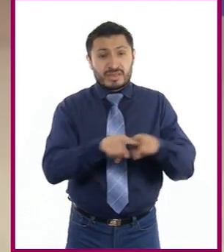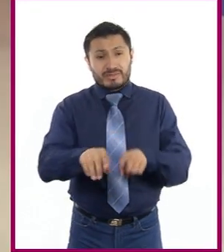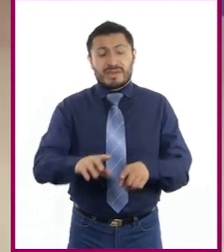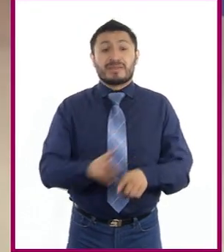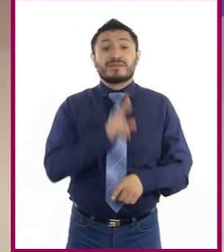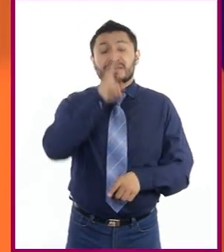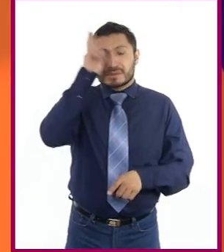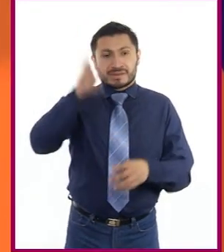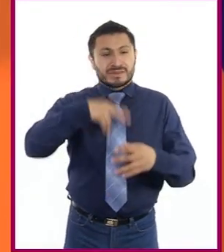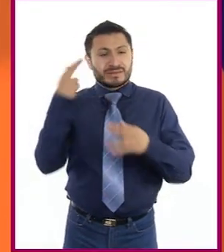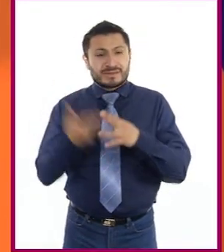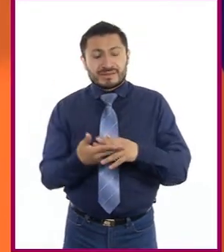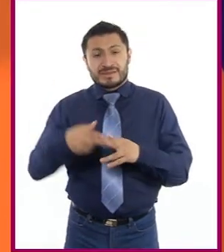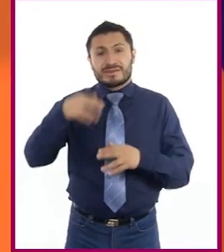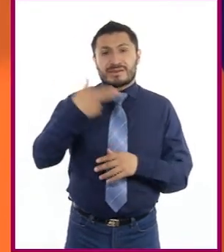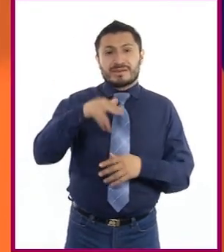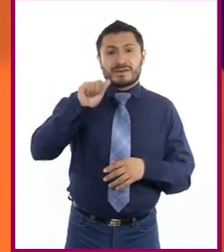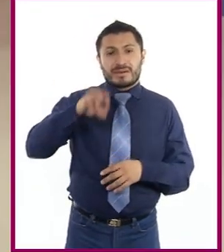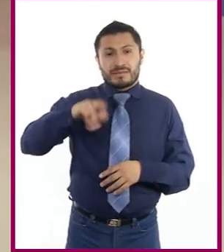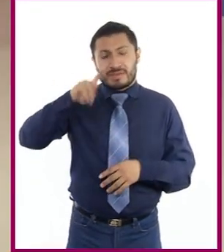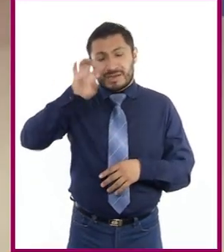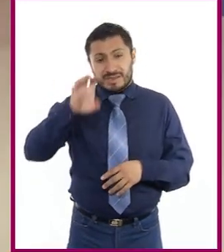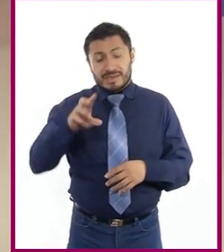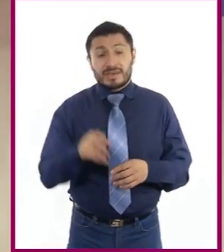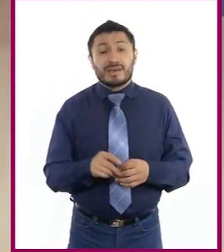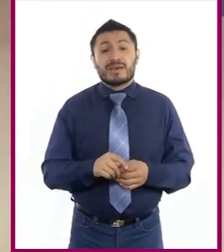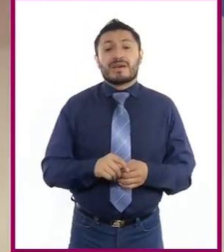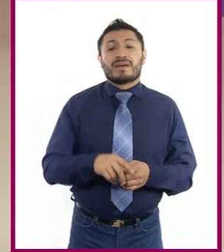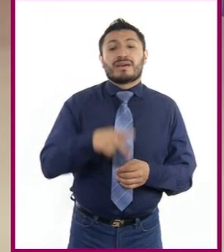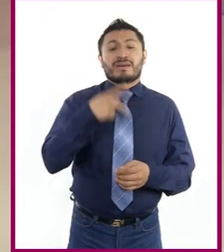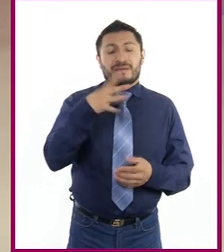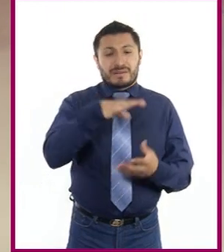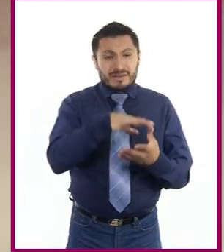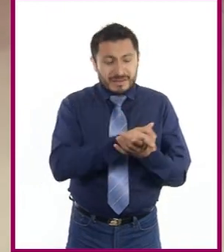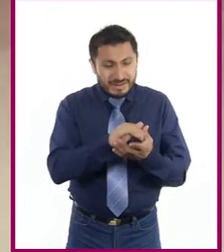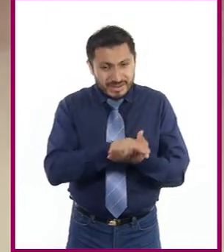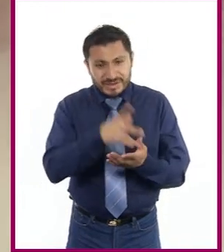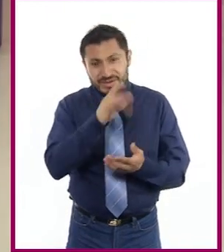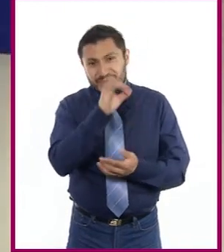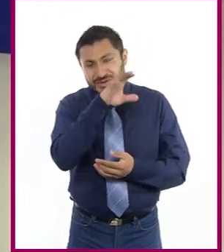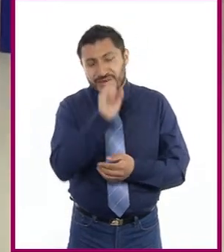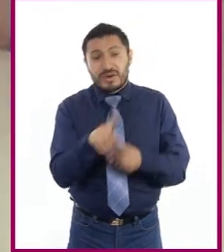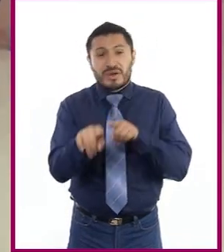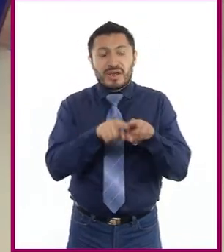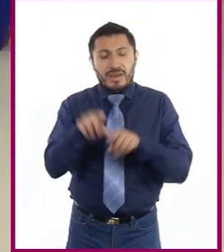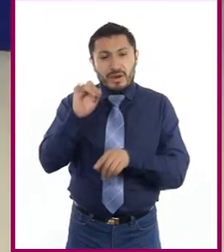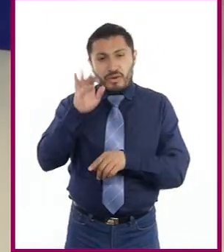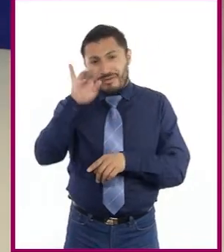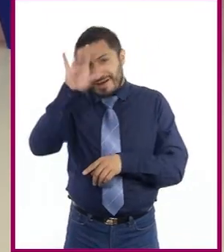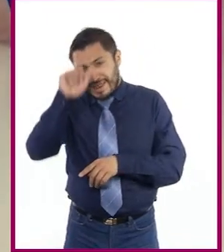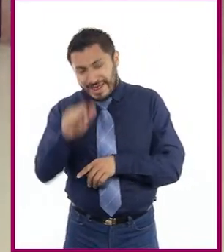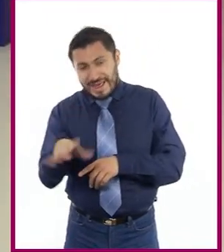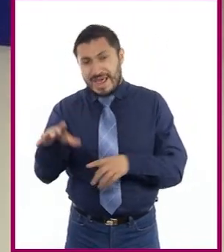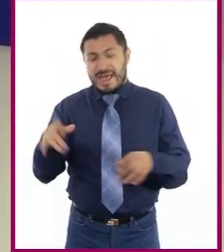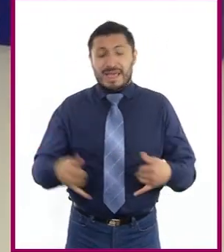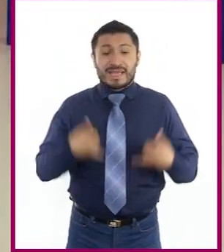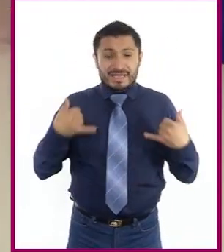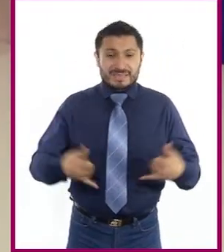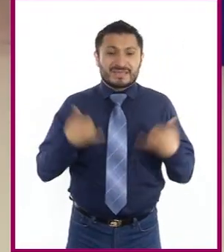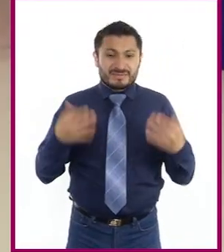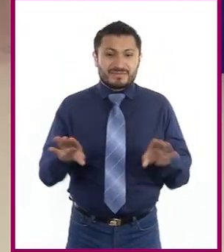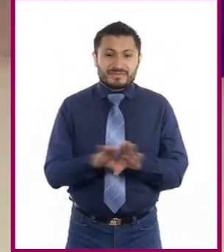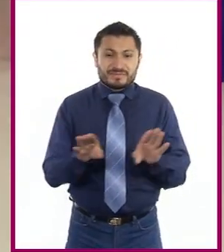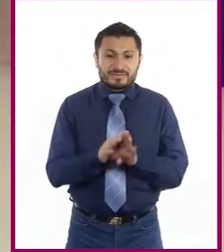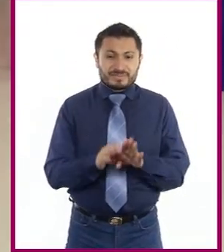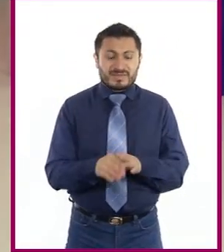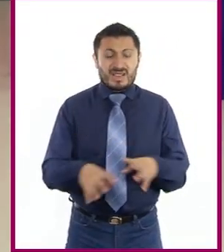Hamlet. Laertes, hijo de Polonio y hermano de Ofelia, es un joven